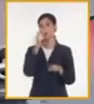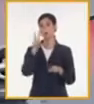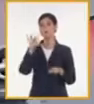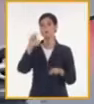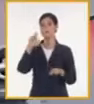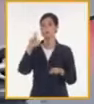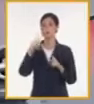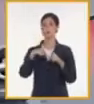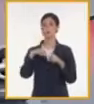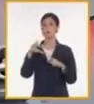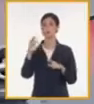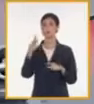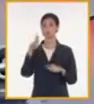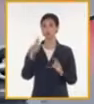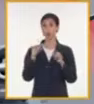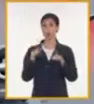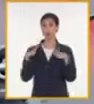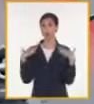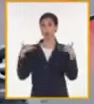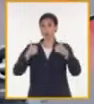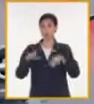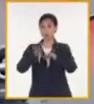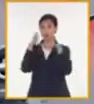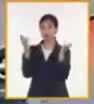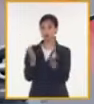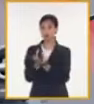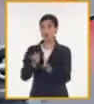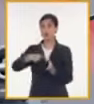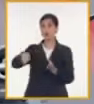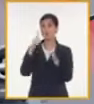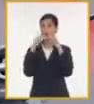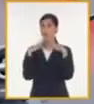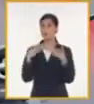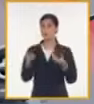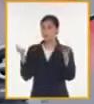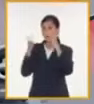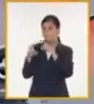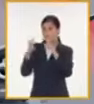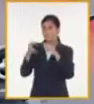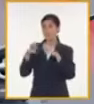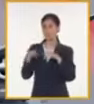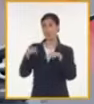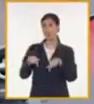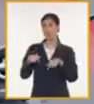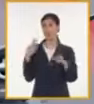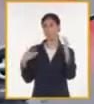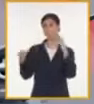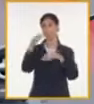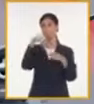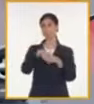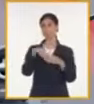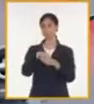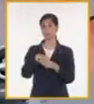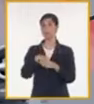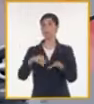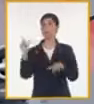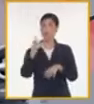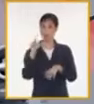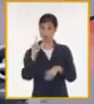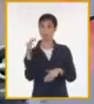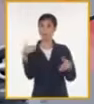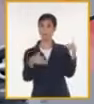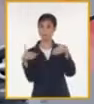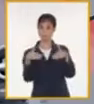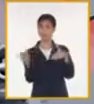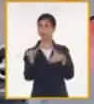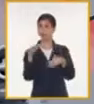especializado de la dirección general de investigación criminal del Ministerio del interior quien estuvo el lunes en el programa especial